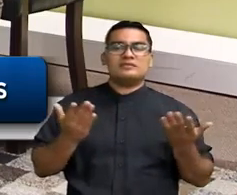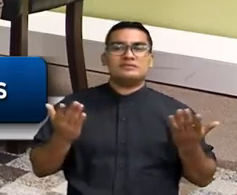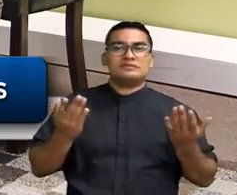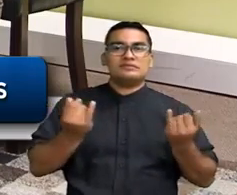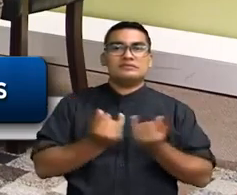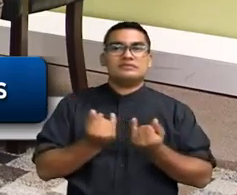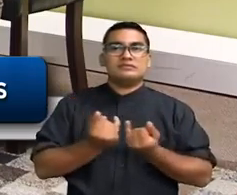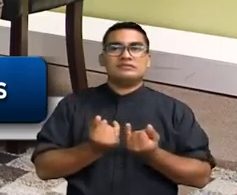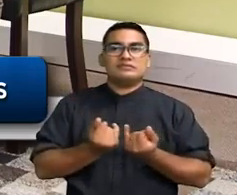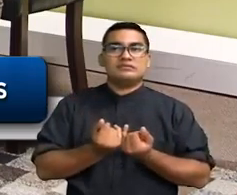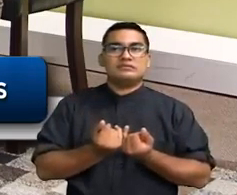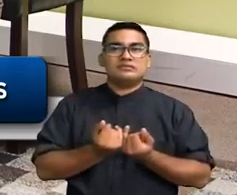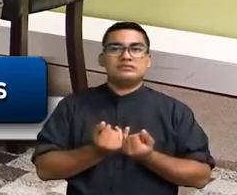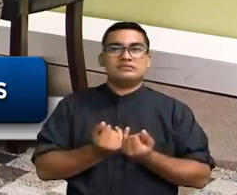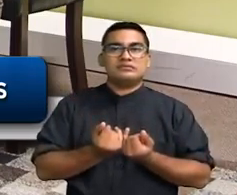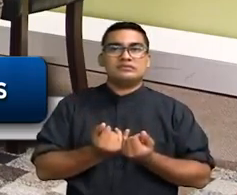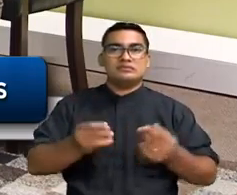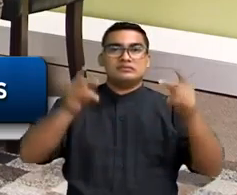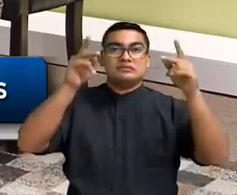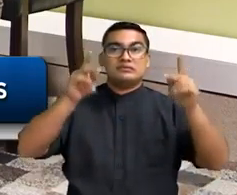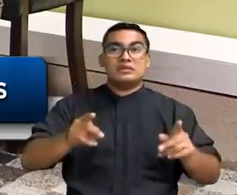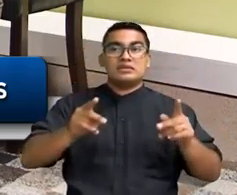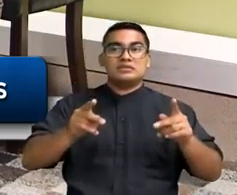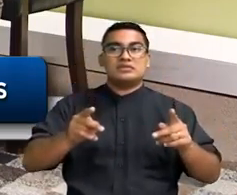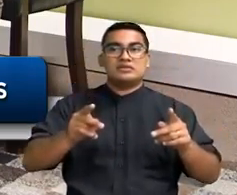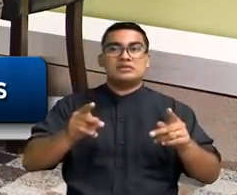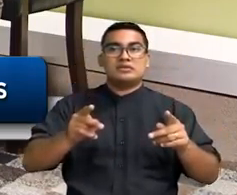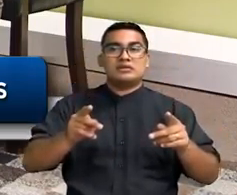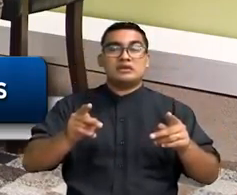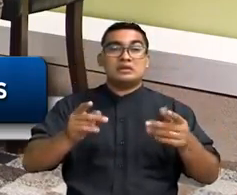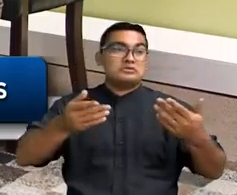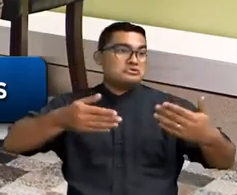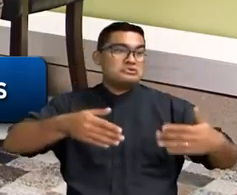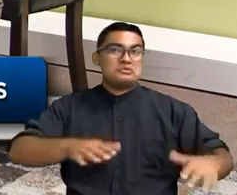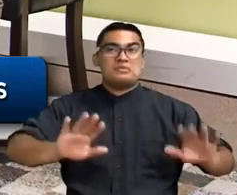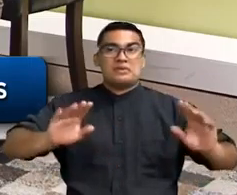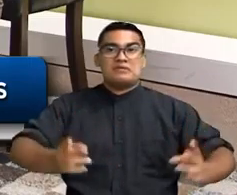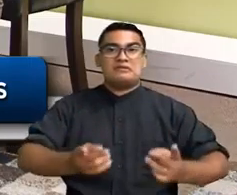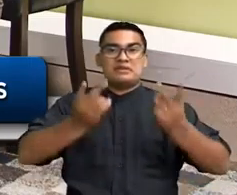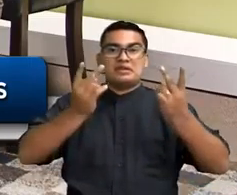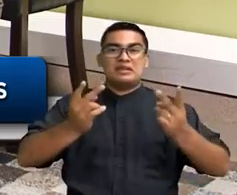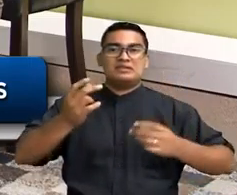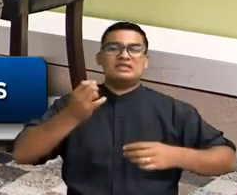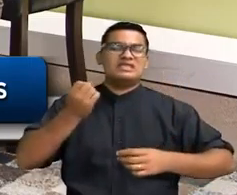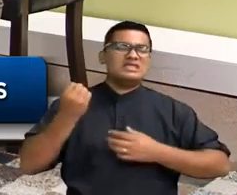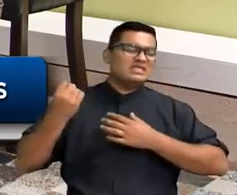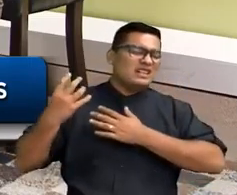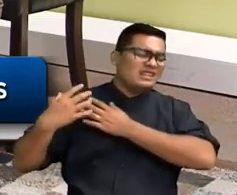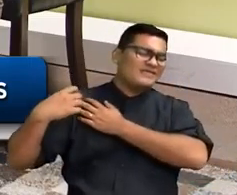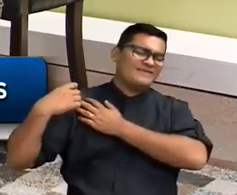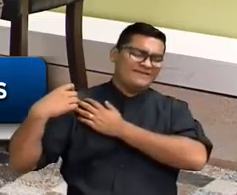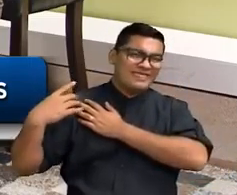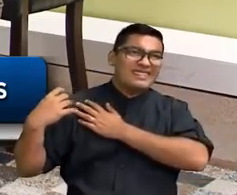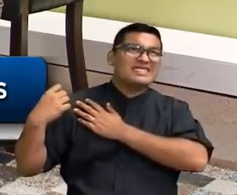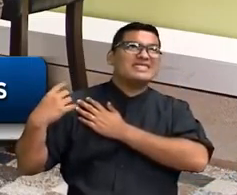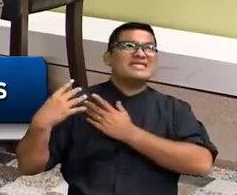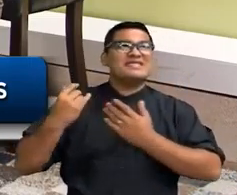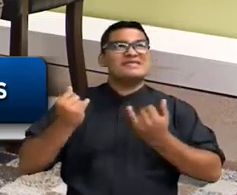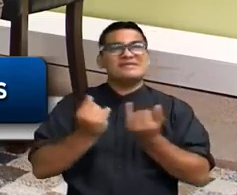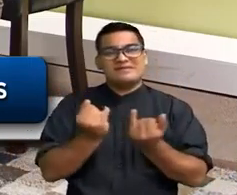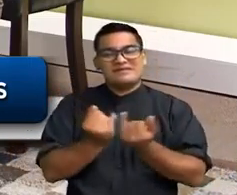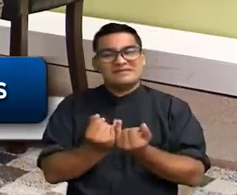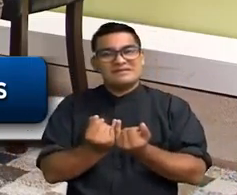los pacientes que llegan. Esas personas tienden a vivir con el dolor, ¿verdad? Ya ven el dolor como una